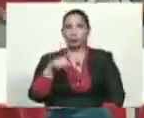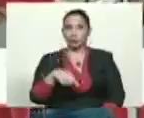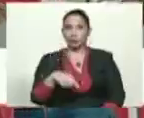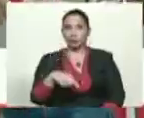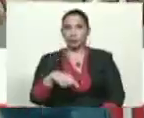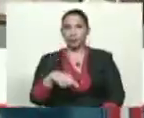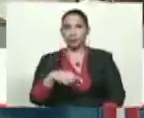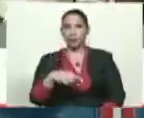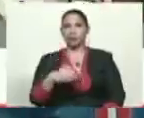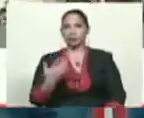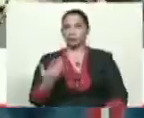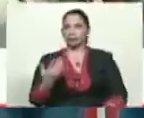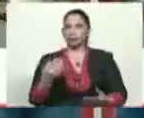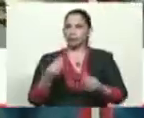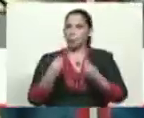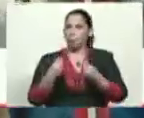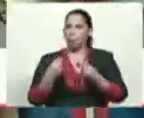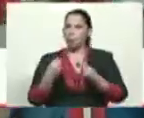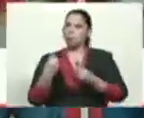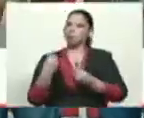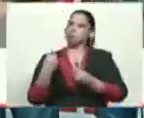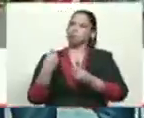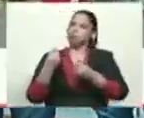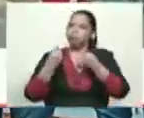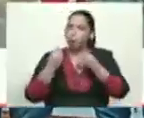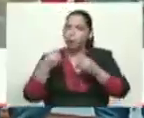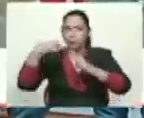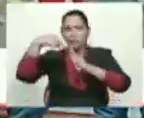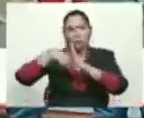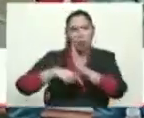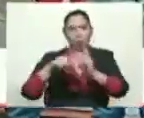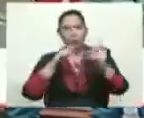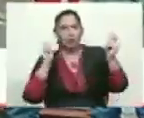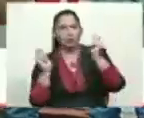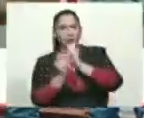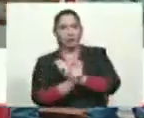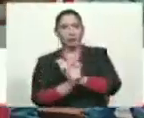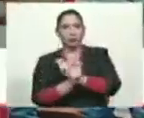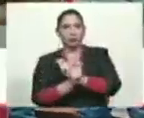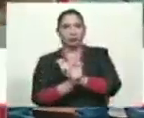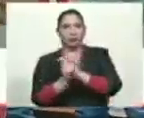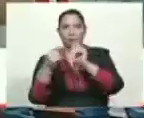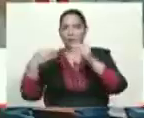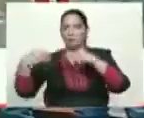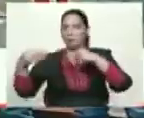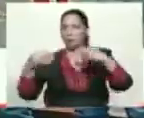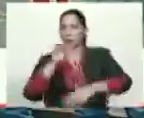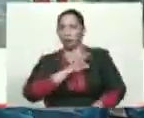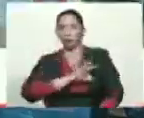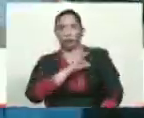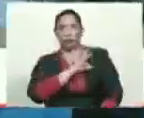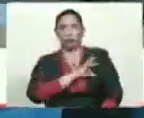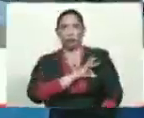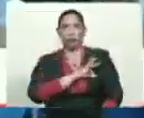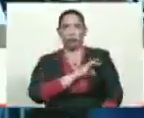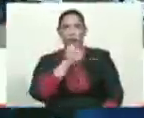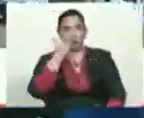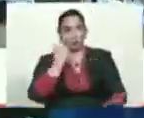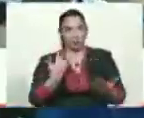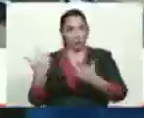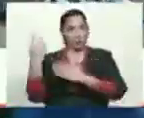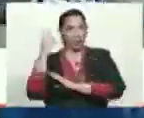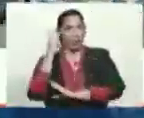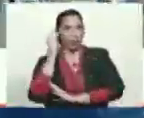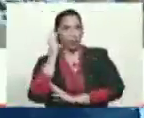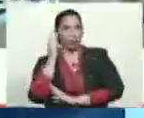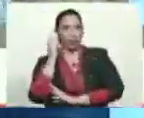expectativas de esta transformación profunda en este modelo de sociedad vamos a escuchar parte